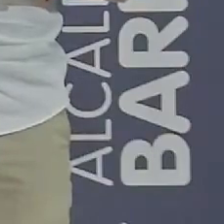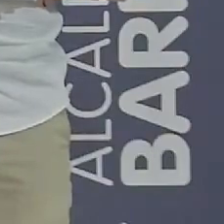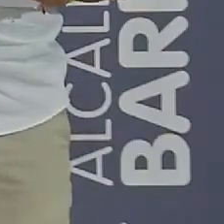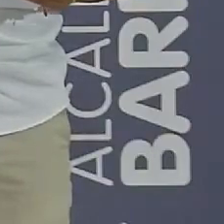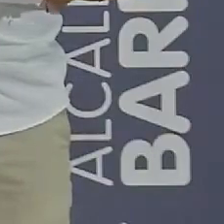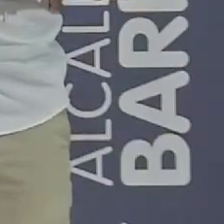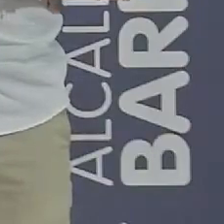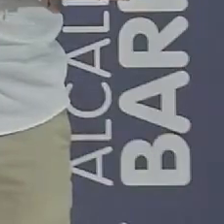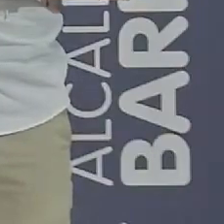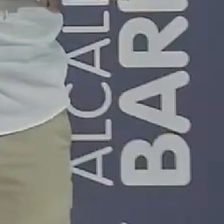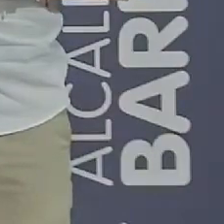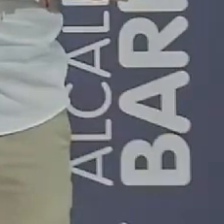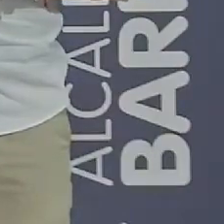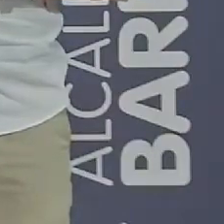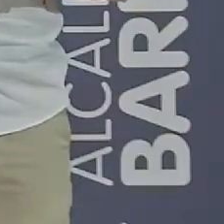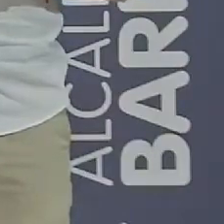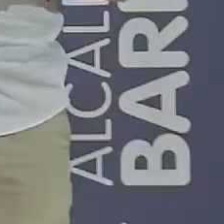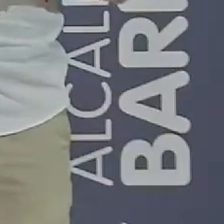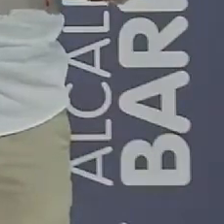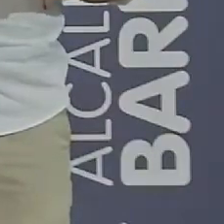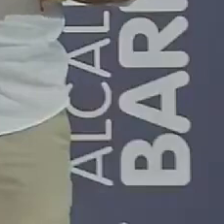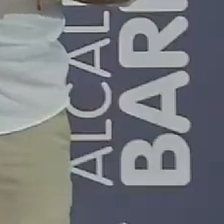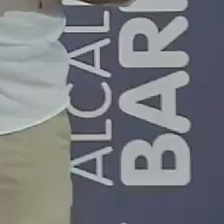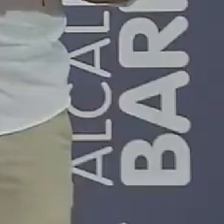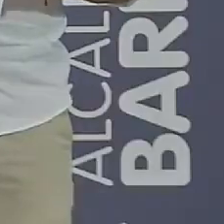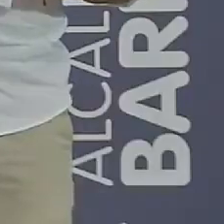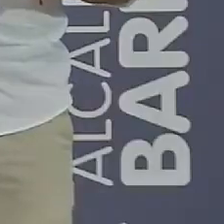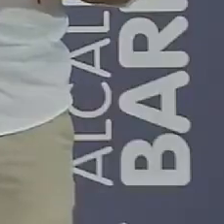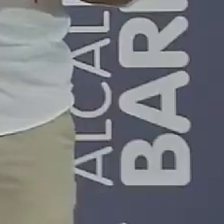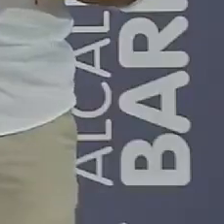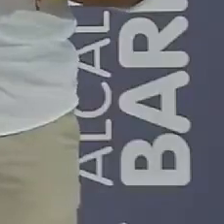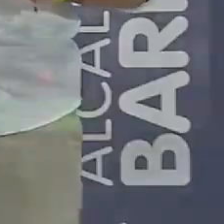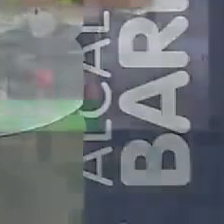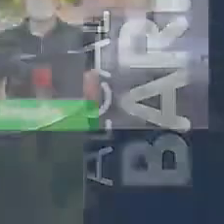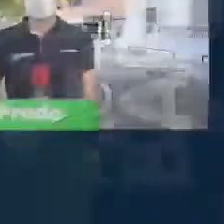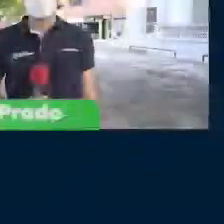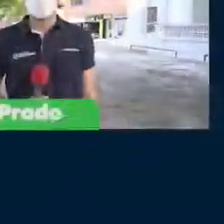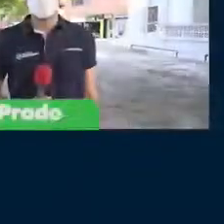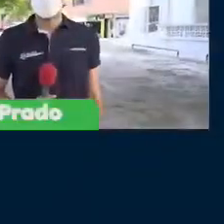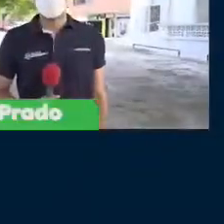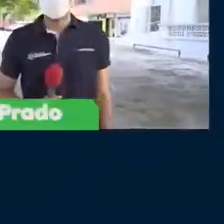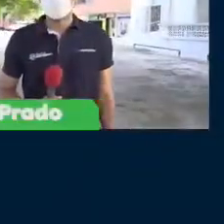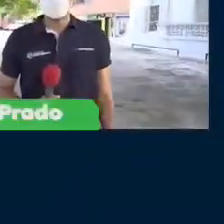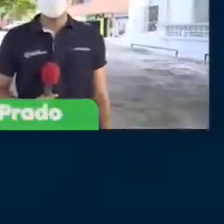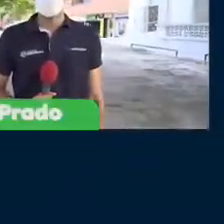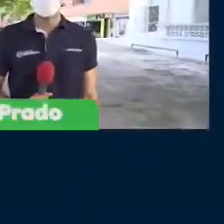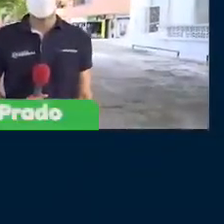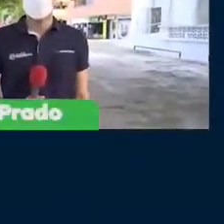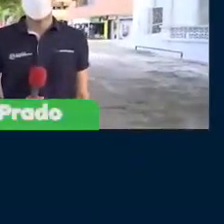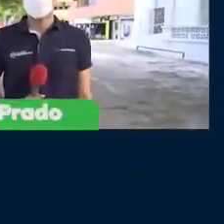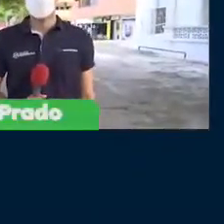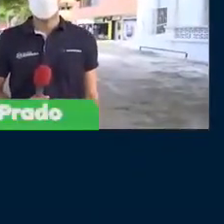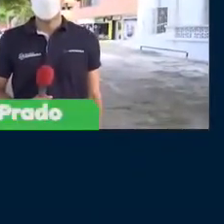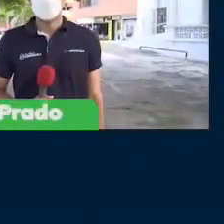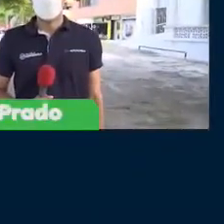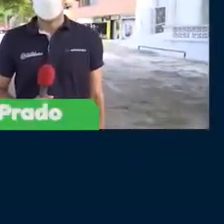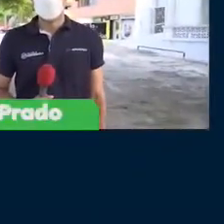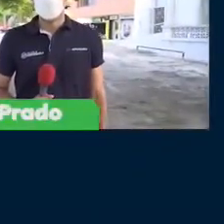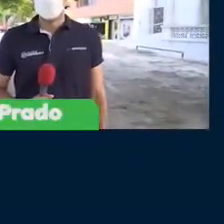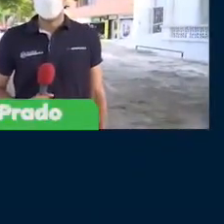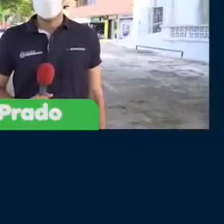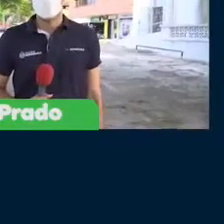5 proyectos de ciudad. Mire, a esta hora estamos conectados con nuestro equipo que está distribuido en distintos puntos de la ciudad. Ya los vamos a tener allí. Ahí están